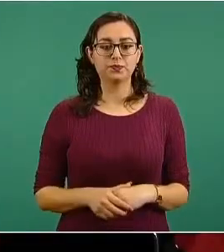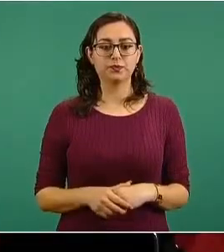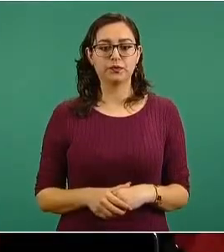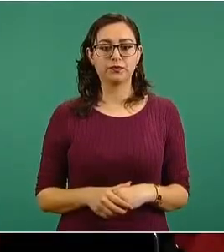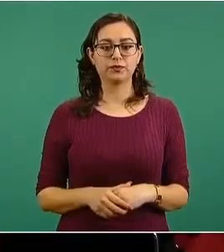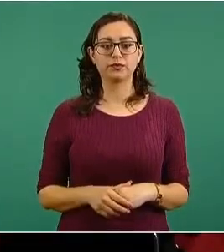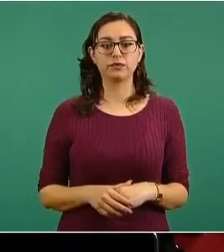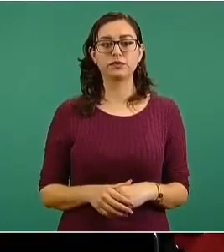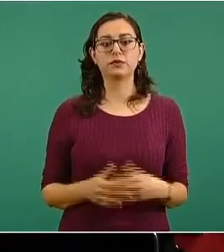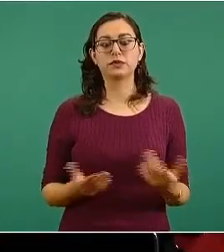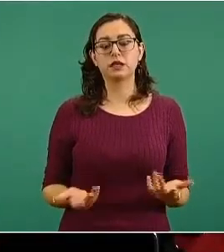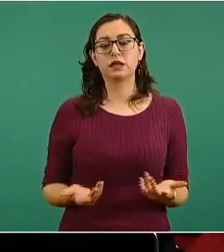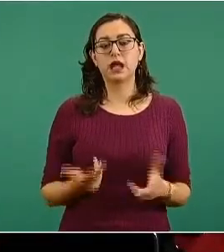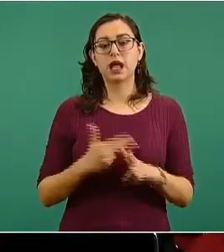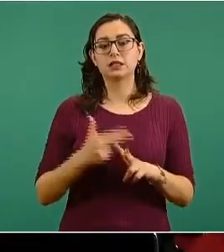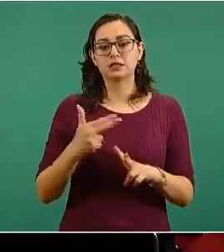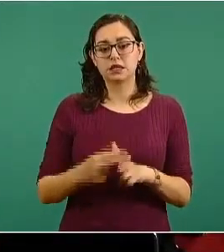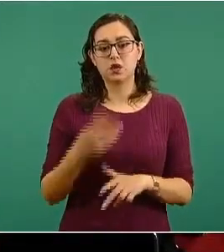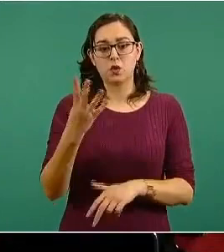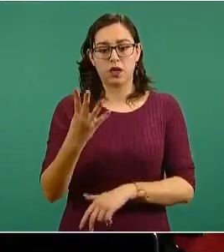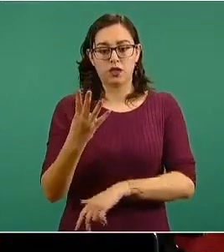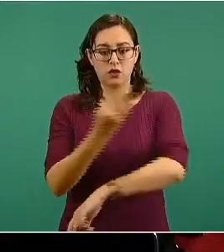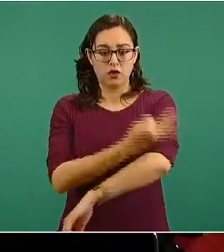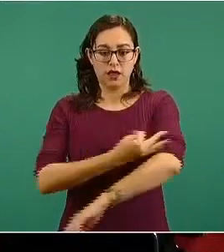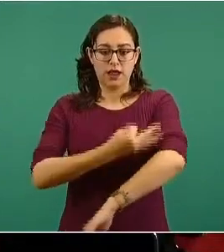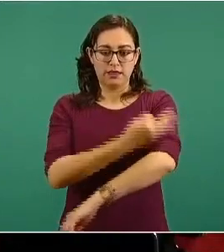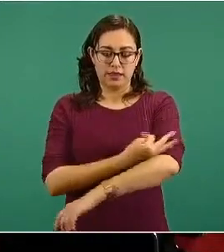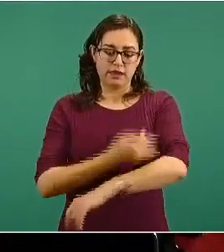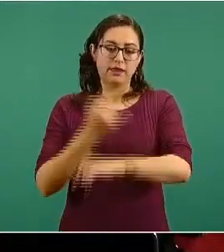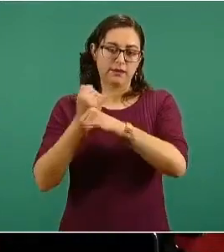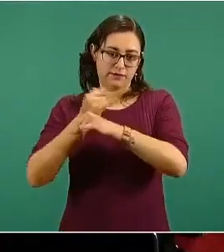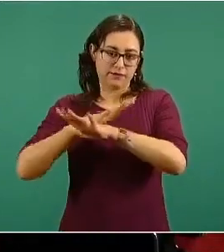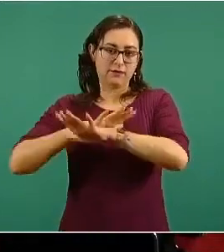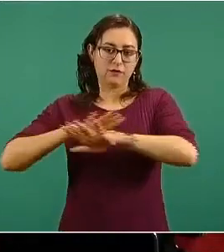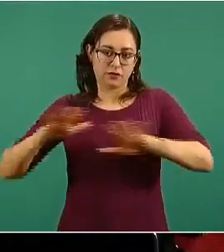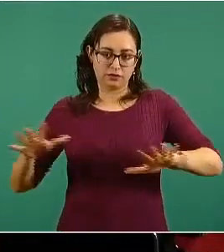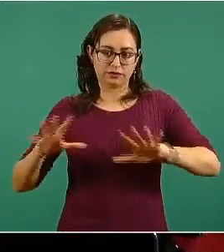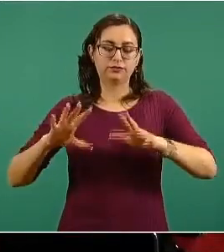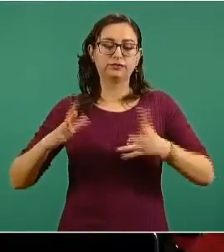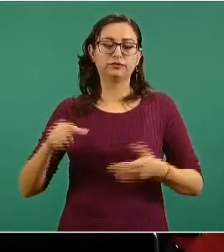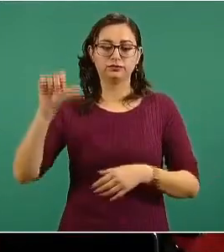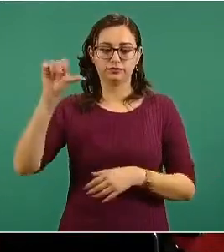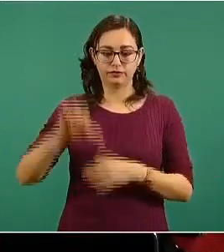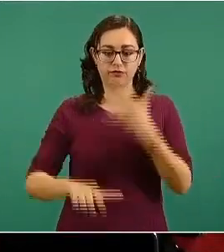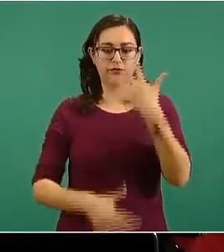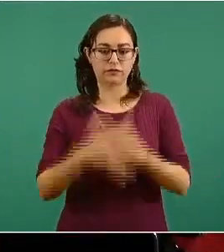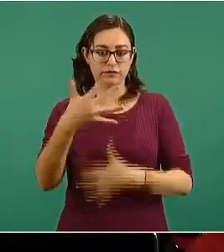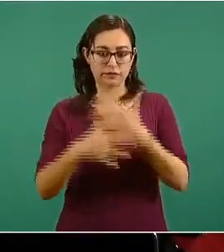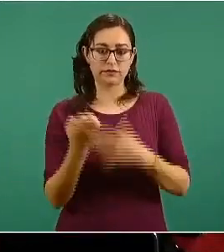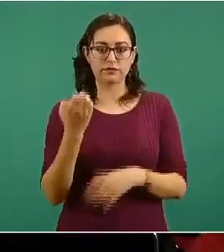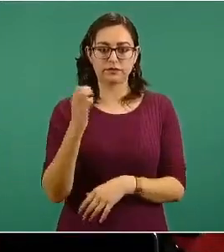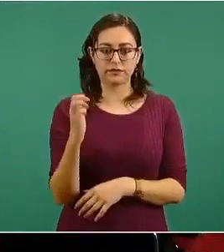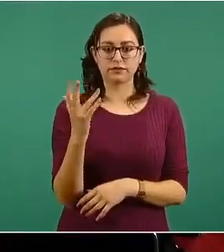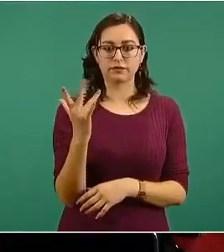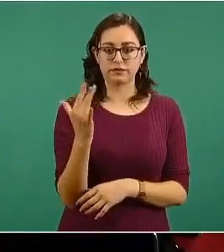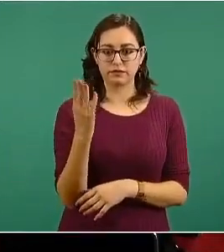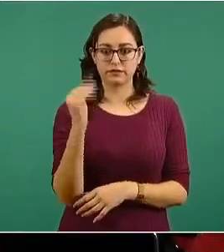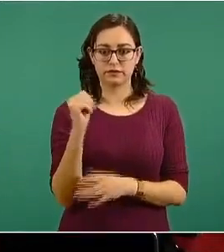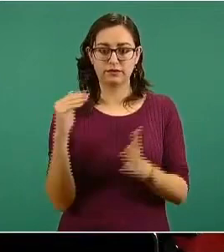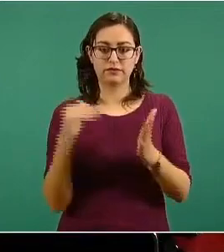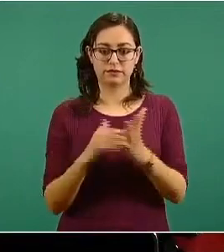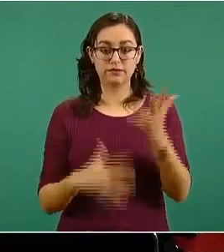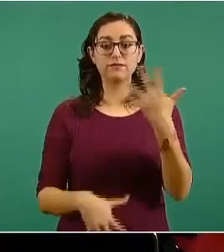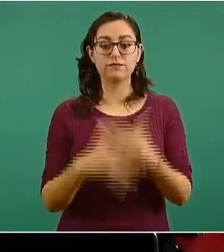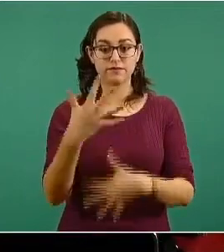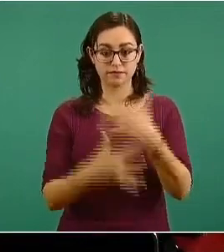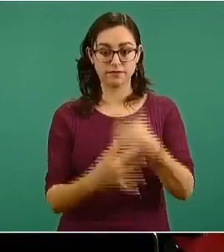las 16 horas. Hasta las 16 horas ya se tenían hoy 15 de enero 59.015 dosis